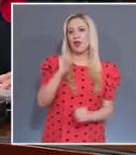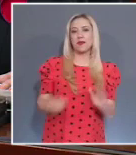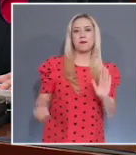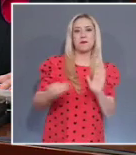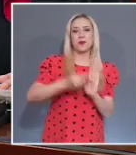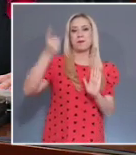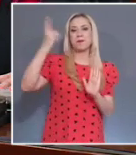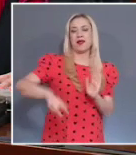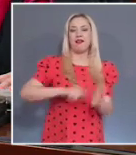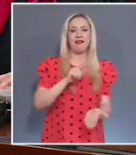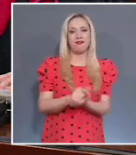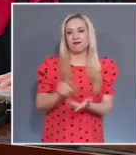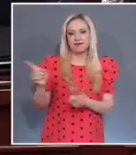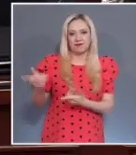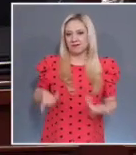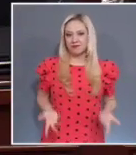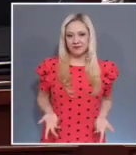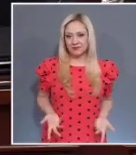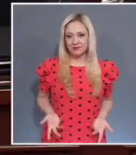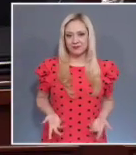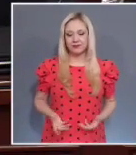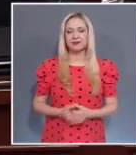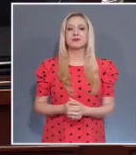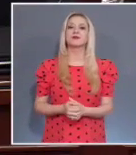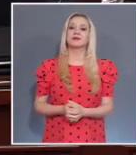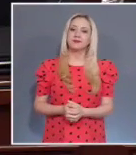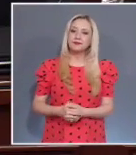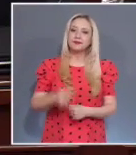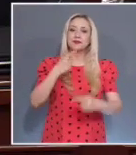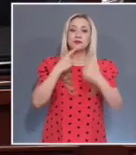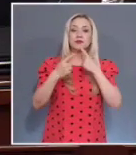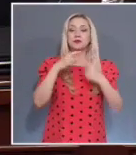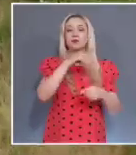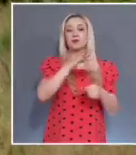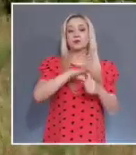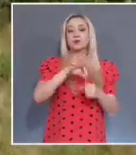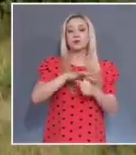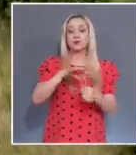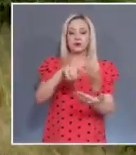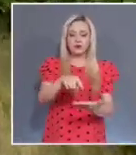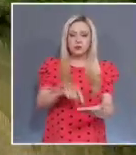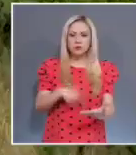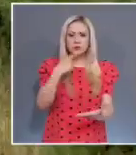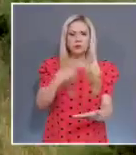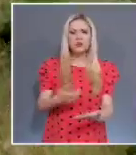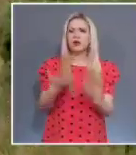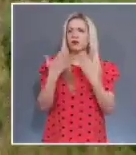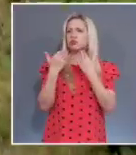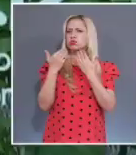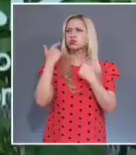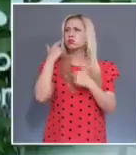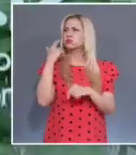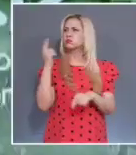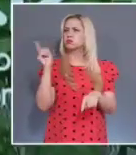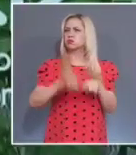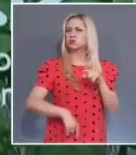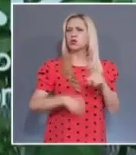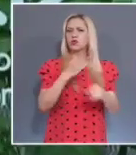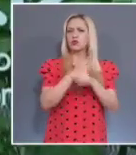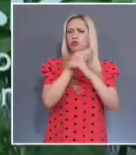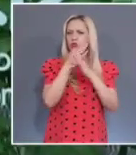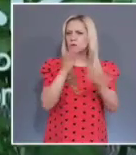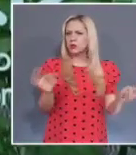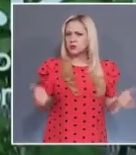votaron porque el acuerdo era válido aseguraron que no impedía ejercer el derecho de acceso a la información ni que afectaba